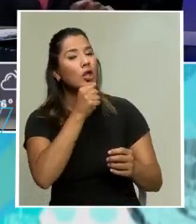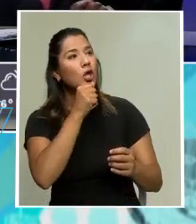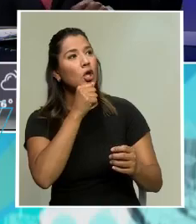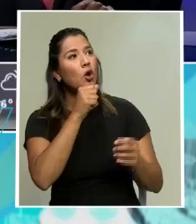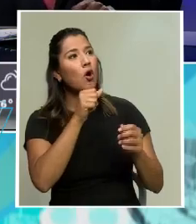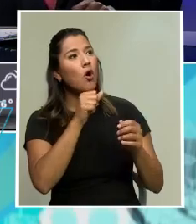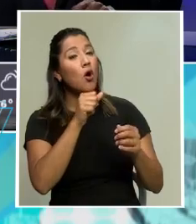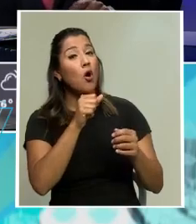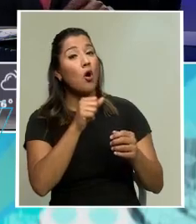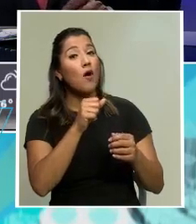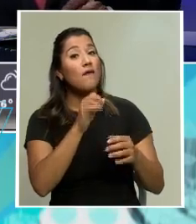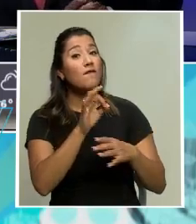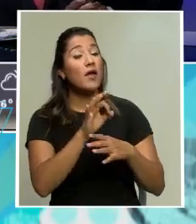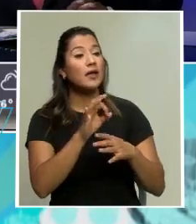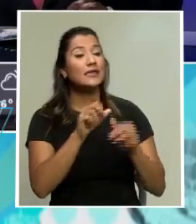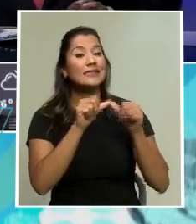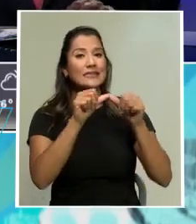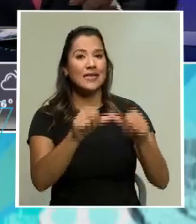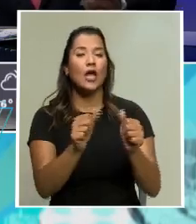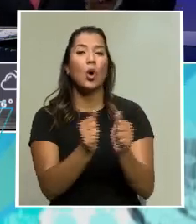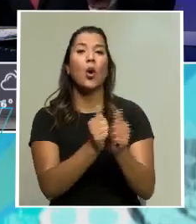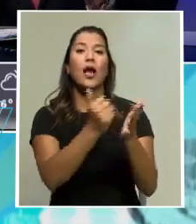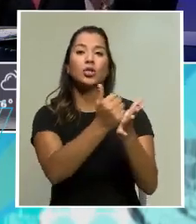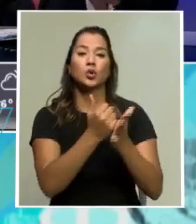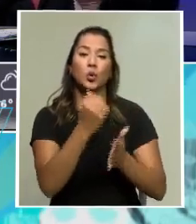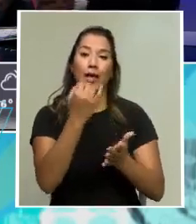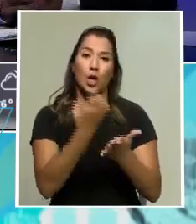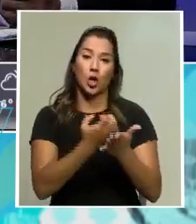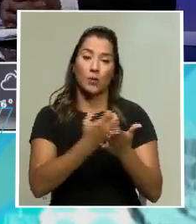fundaciones internacionales. Sí, entonces,